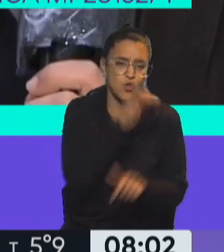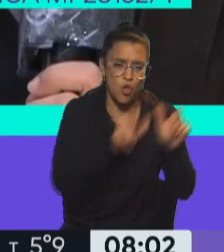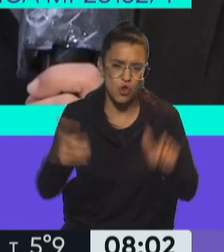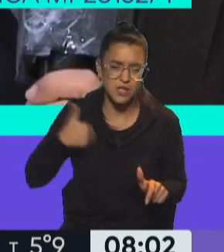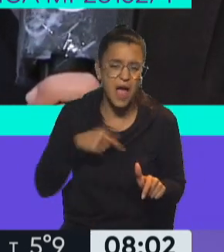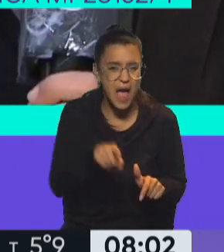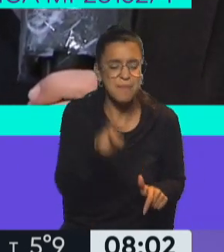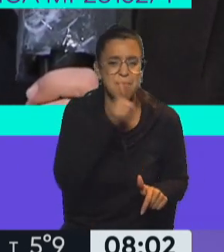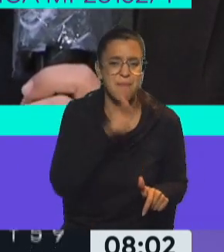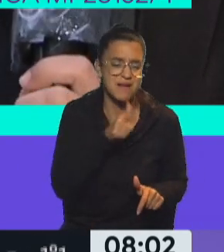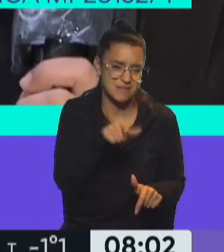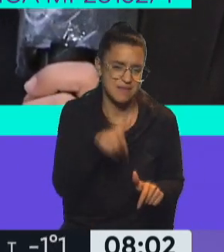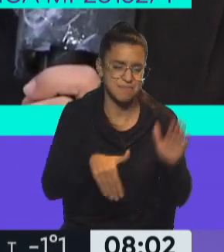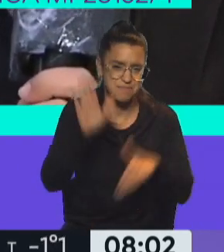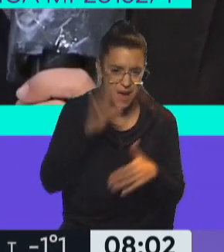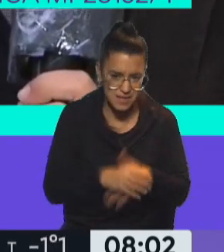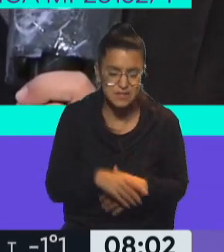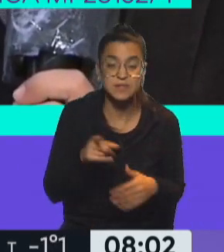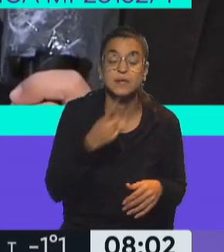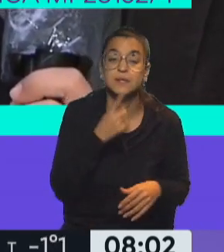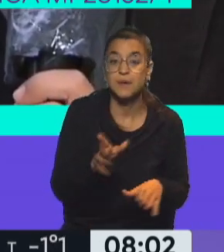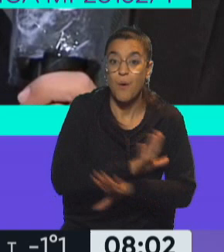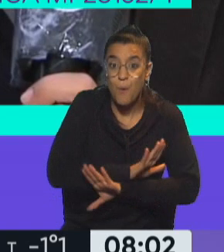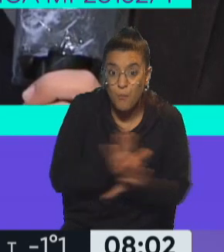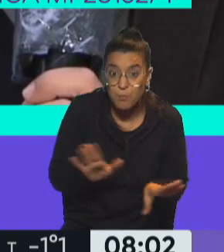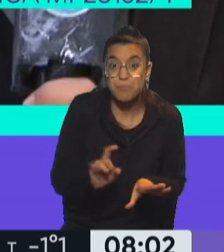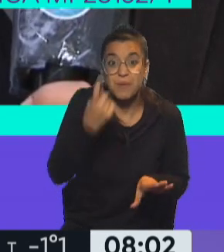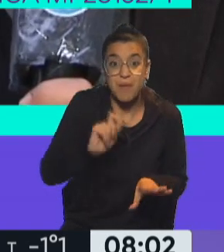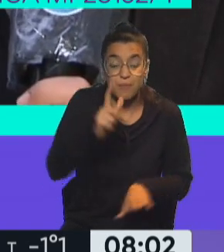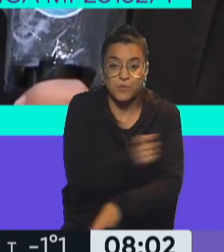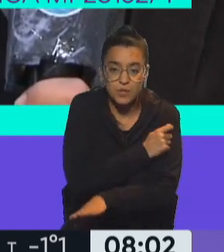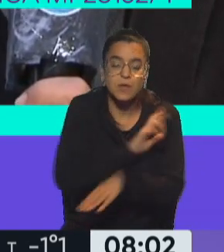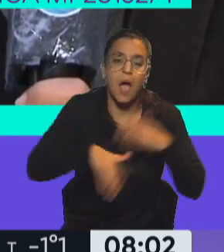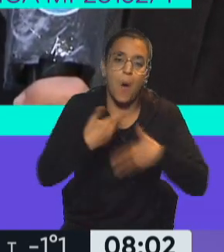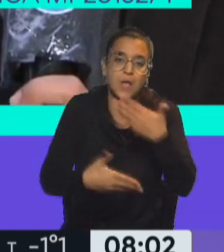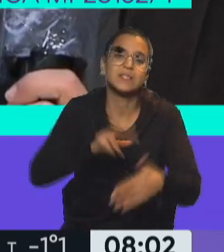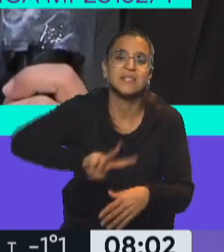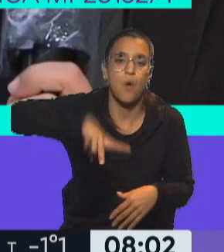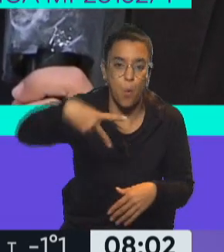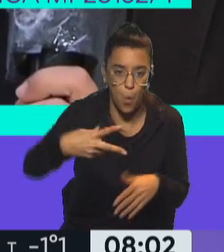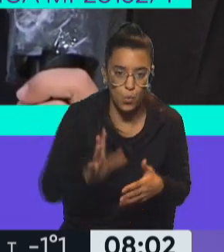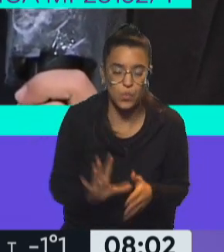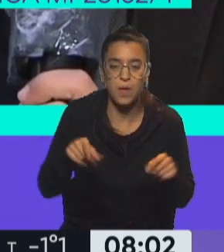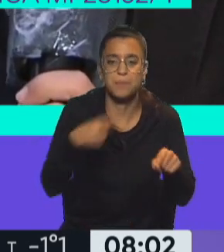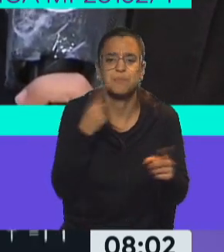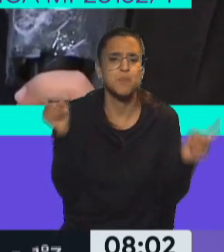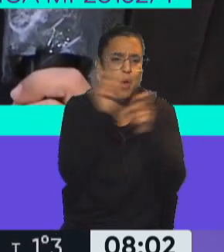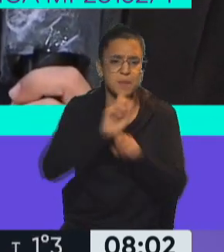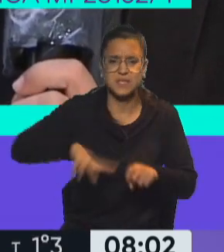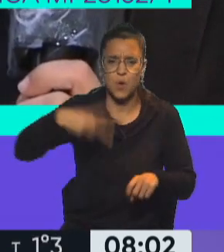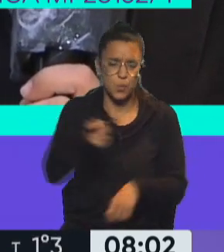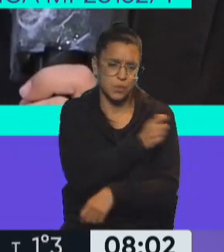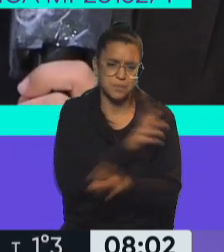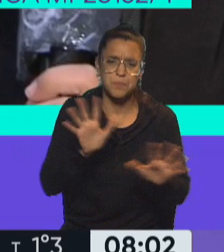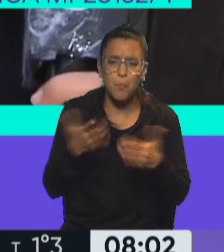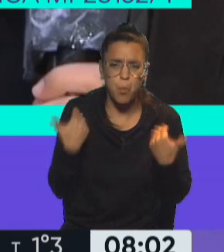parece que allí está el secreto. Y a partir de que se termine con la primera dosis, avanzamos con la segunda dosis. No hay ningún problema con la segunda dosis.